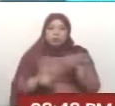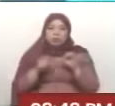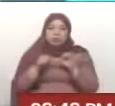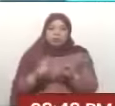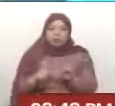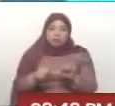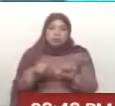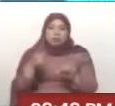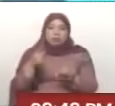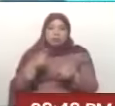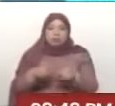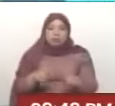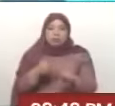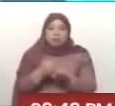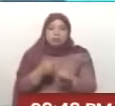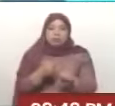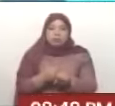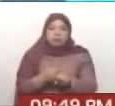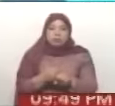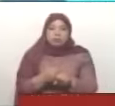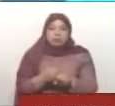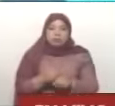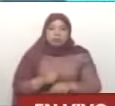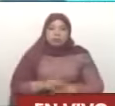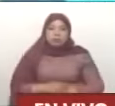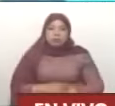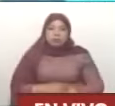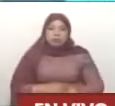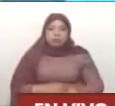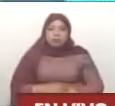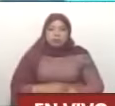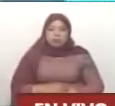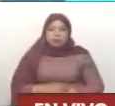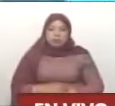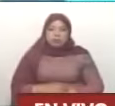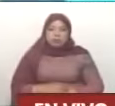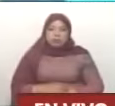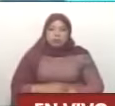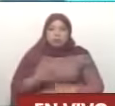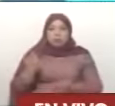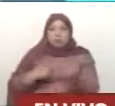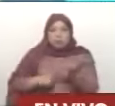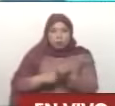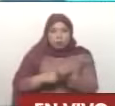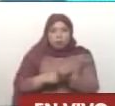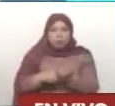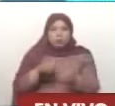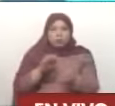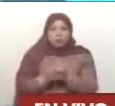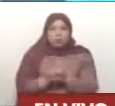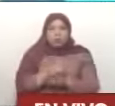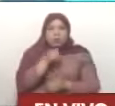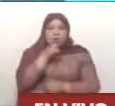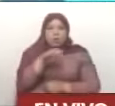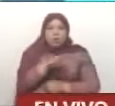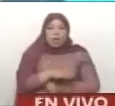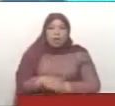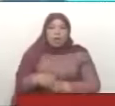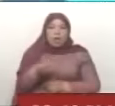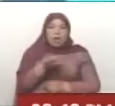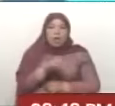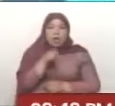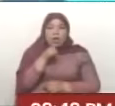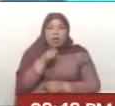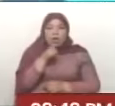ustedes, muchachos, muchachos, compañeros y compañeras, compatriotas. ¿Ah?